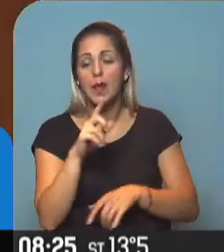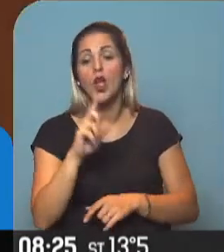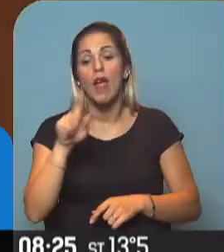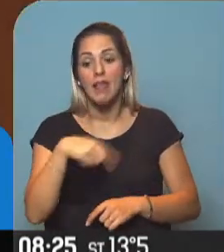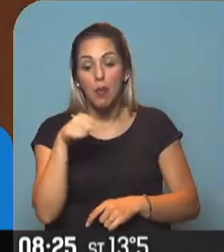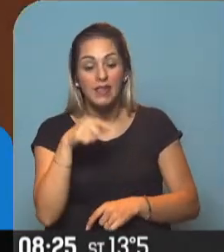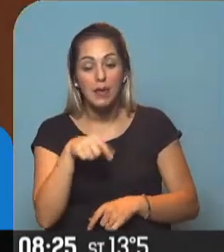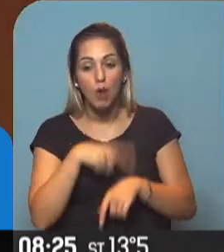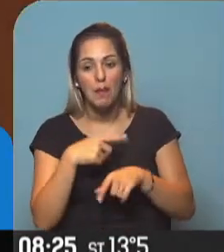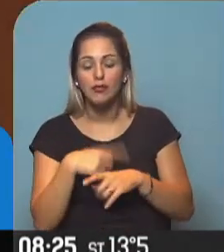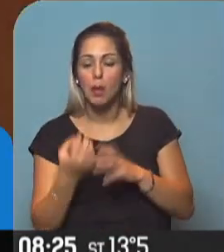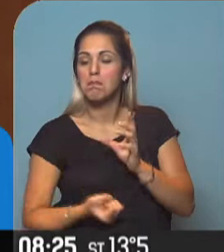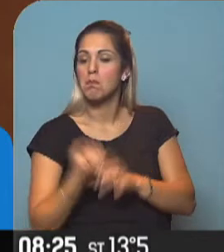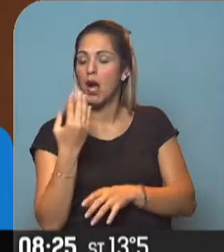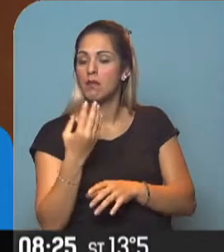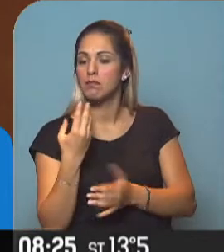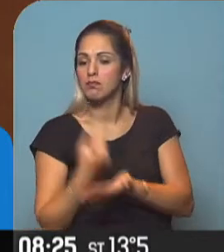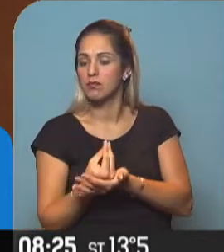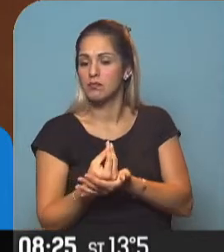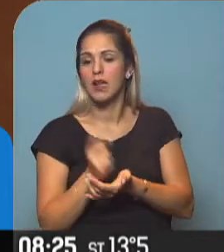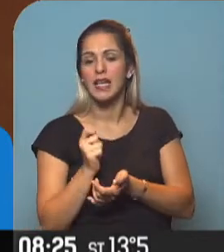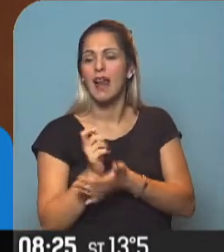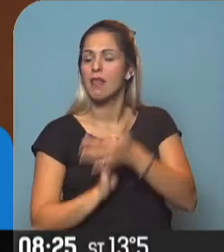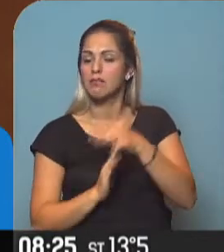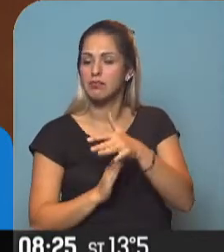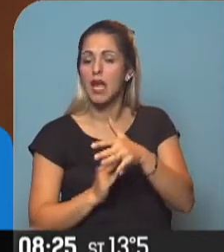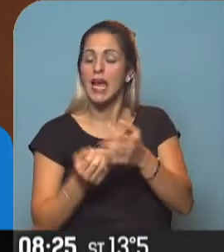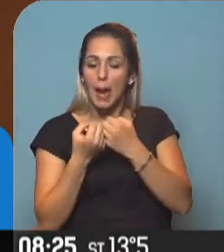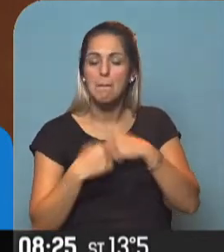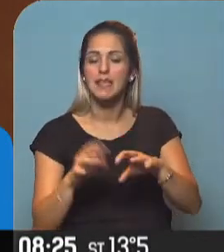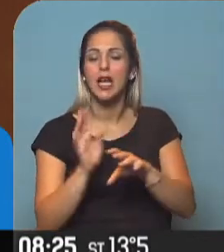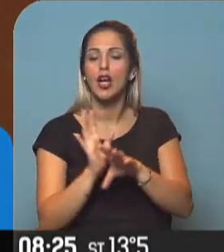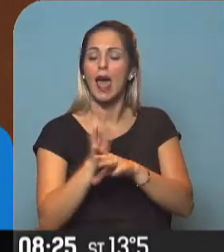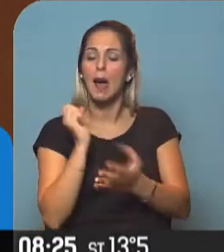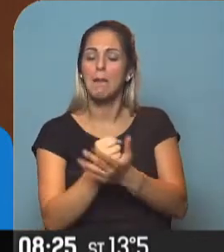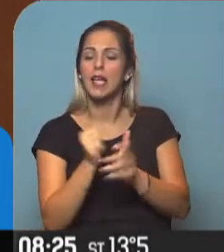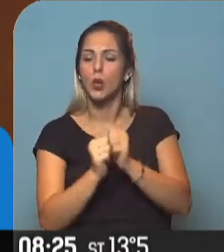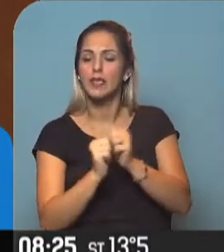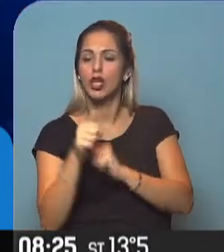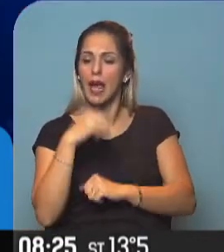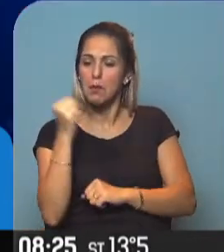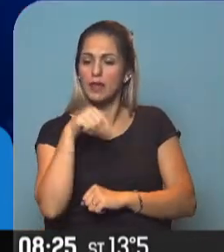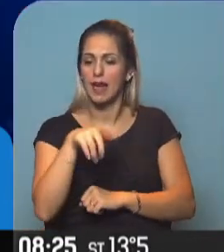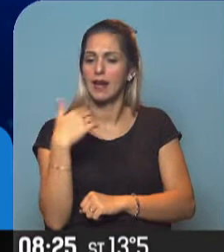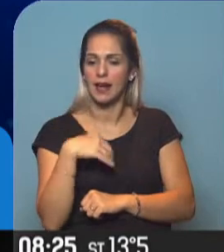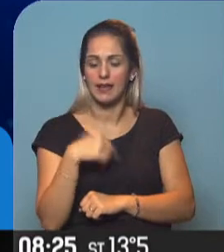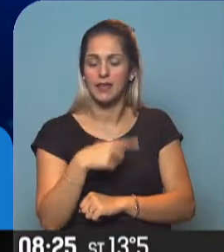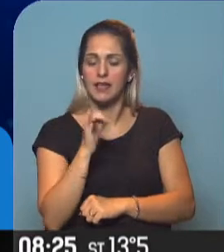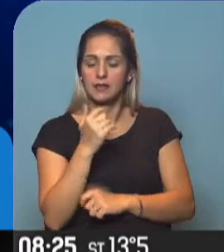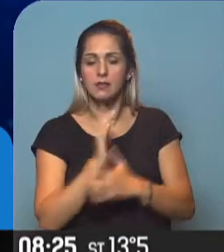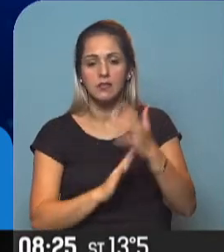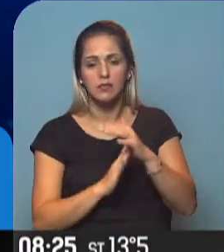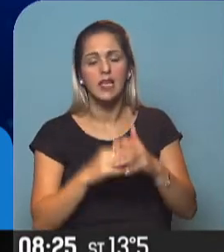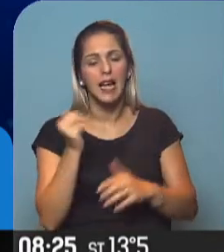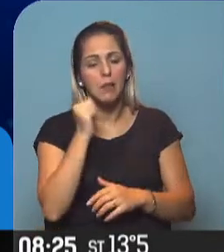luego que empezaron a escribir una historia importante sindical en la república argentina para los principales dirigentes y quizás sea